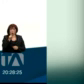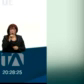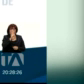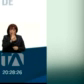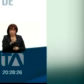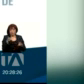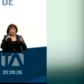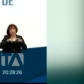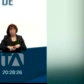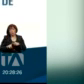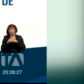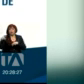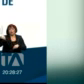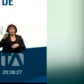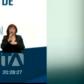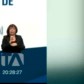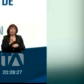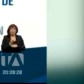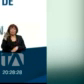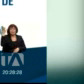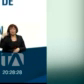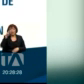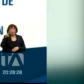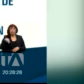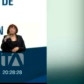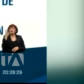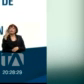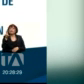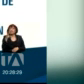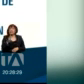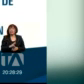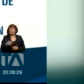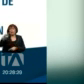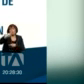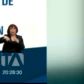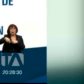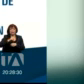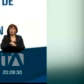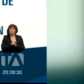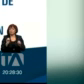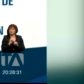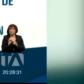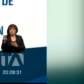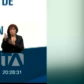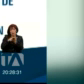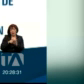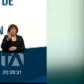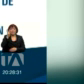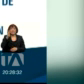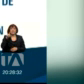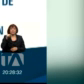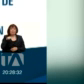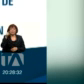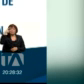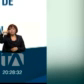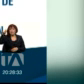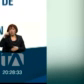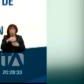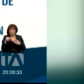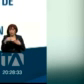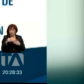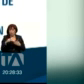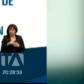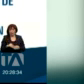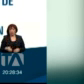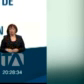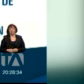de mayo del 2017 y no regresó. Fue acusado de haber recibido más de 6 millones por parte de Odebrecht. Carlos Pollitt fue procesado por el delito